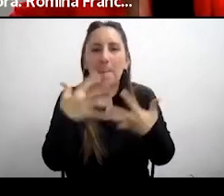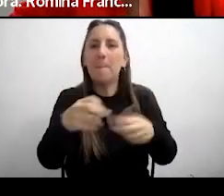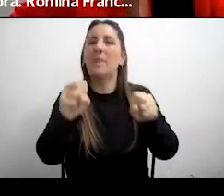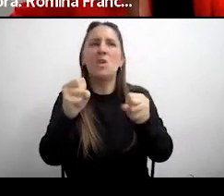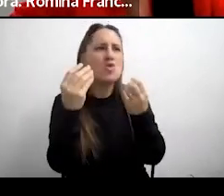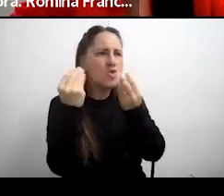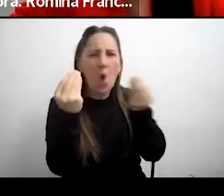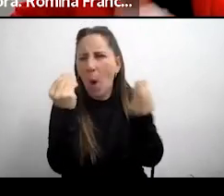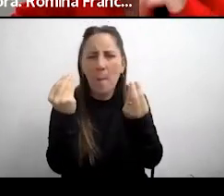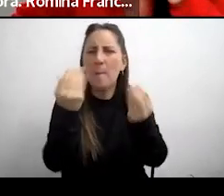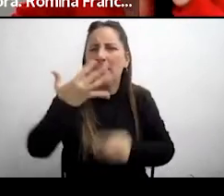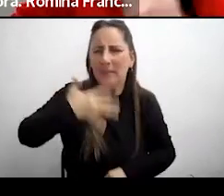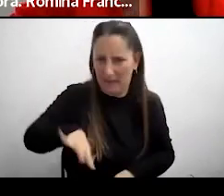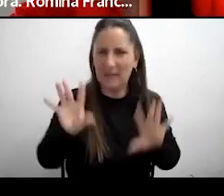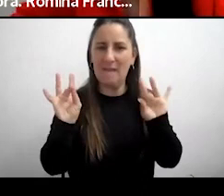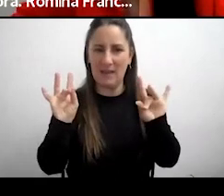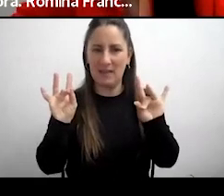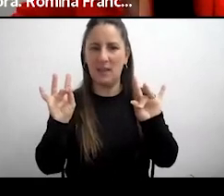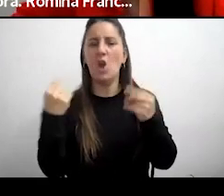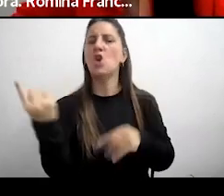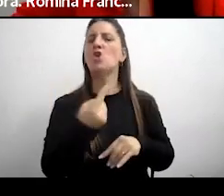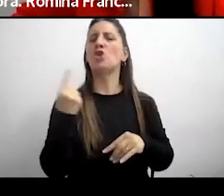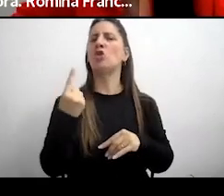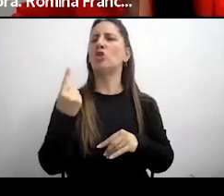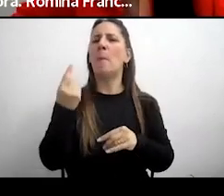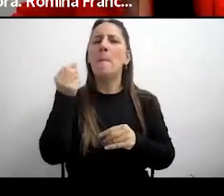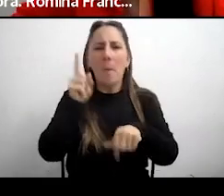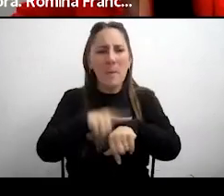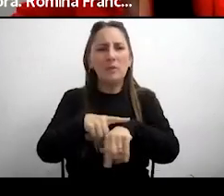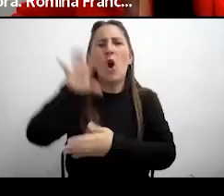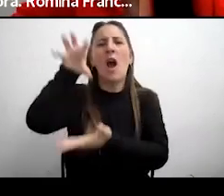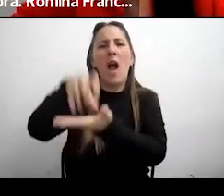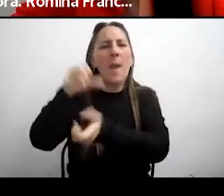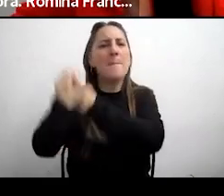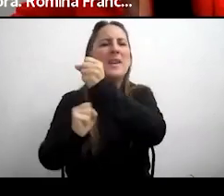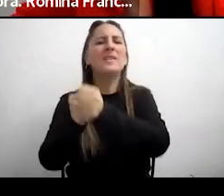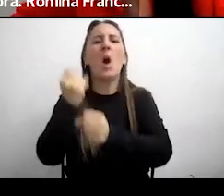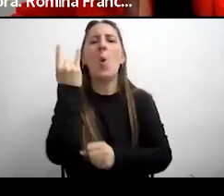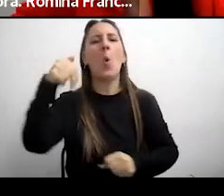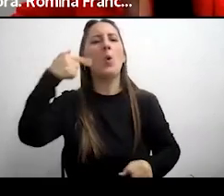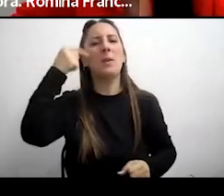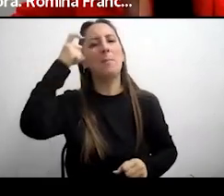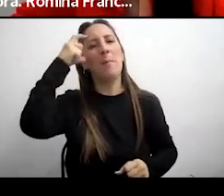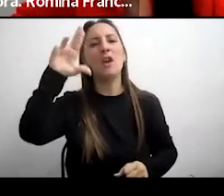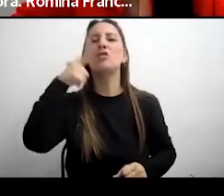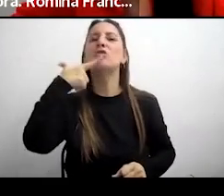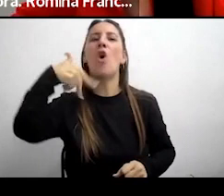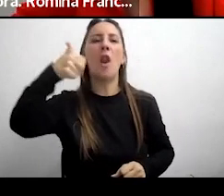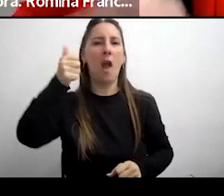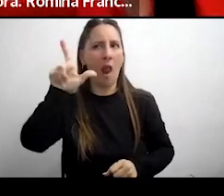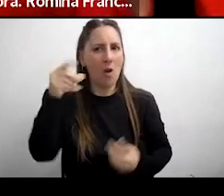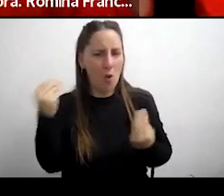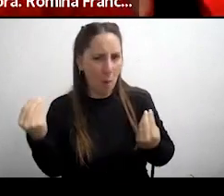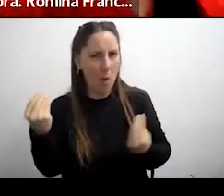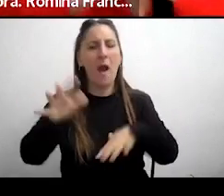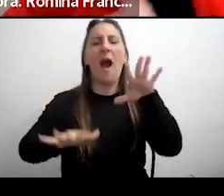materializar en la práctica, es cuando nos encontramos ante una empresa unipersonal. Porque muchas veces este tipo de sujetos